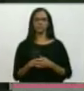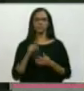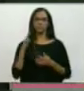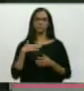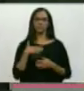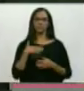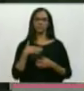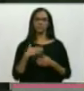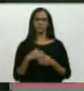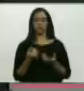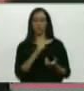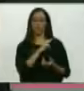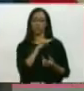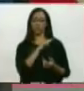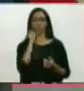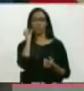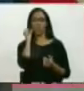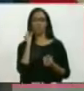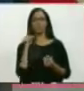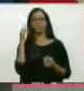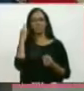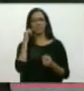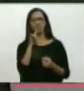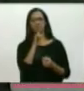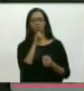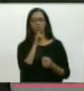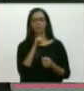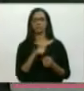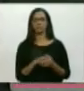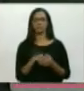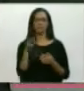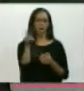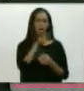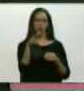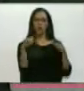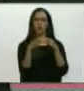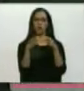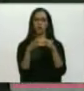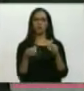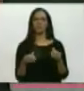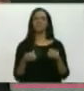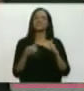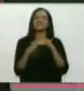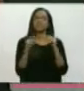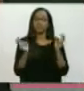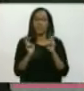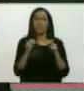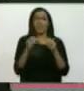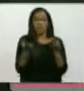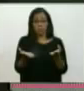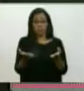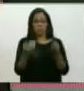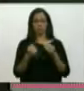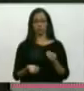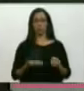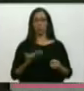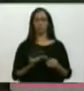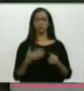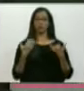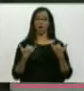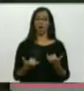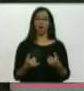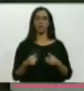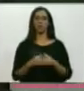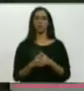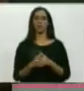asustados con Aída Merlano. Porque tiene la información de Gerlén y de los Char. Ese es todo el tema. Y por eso... Lo importante. Ahora bien, la